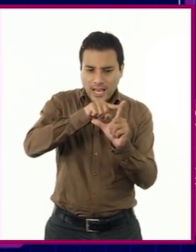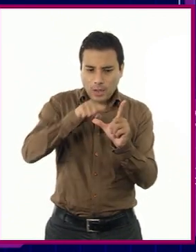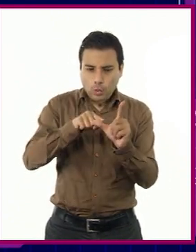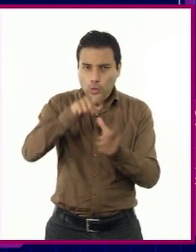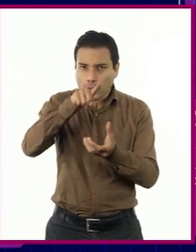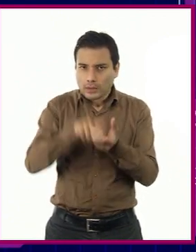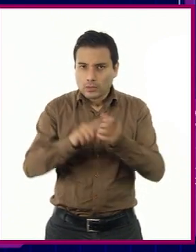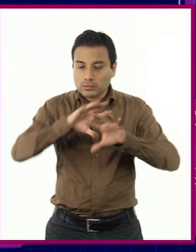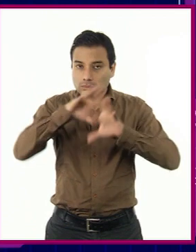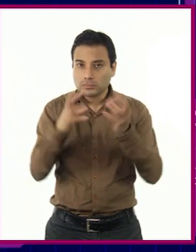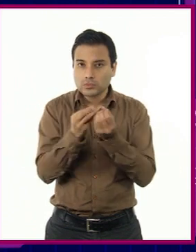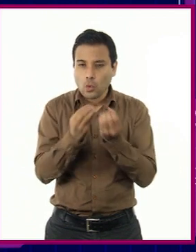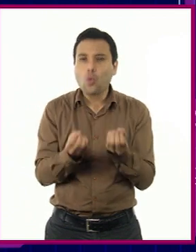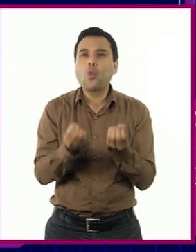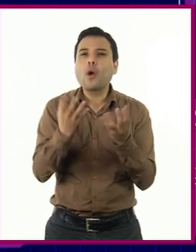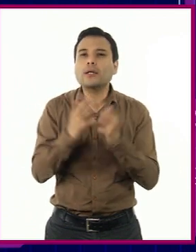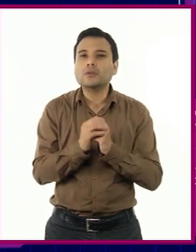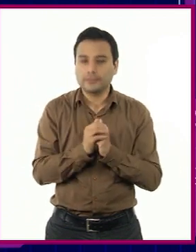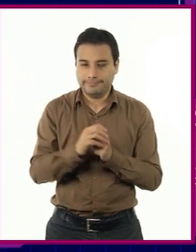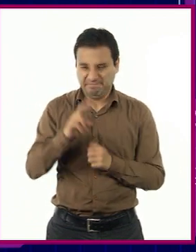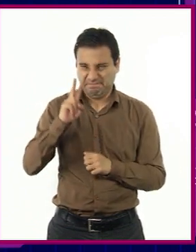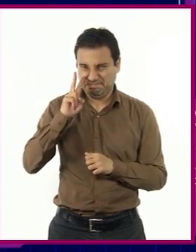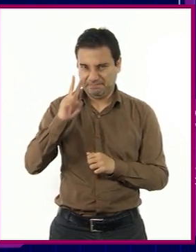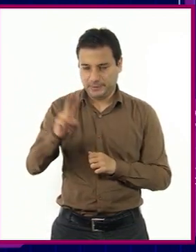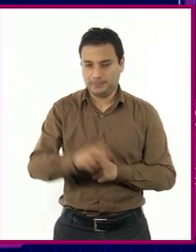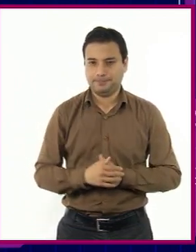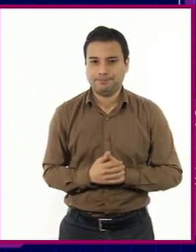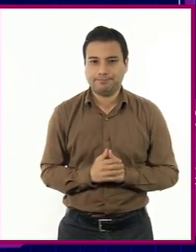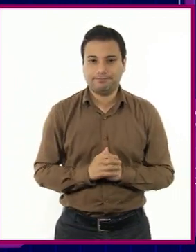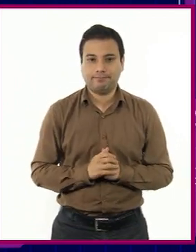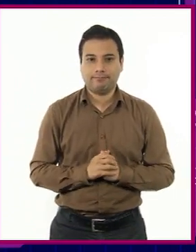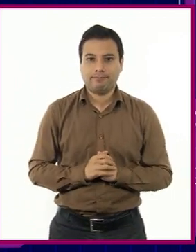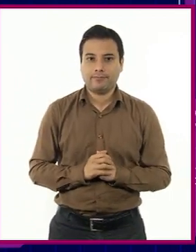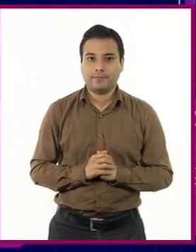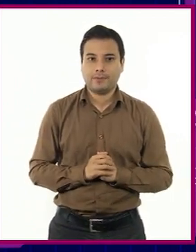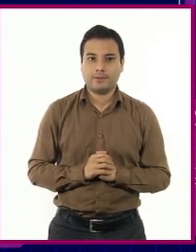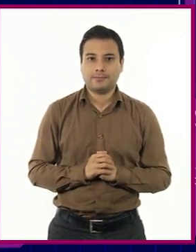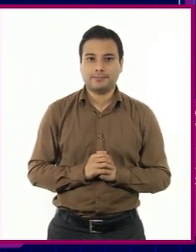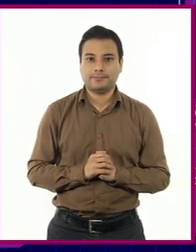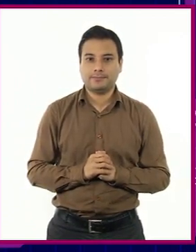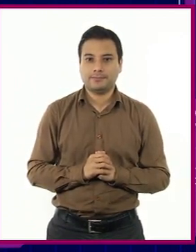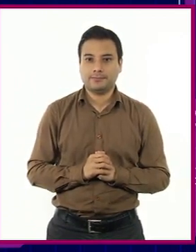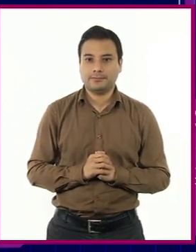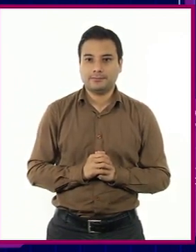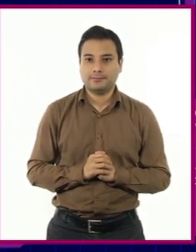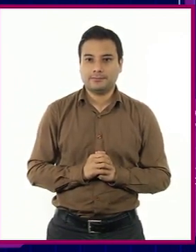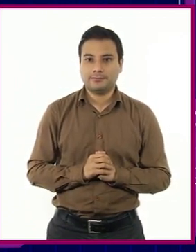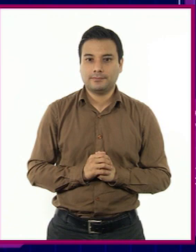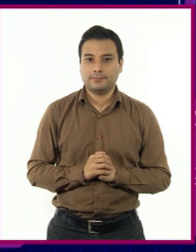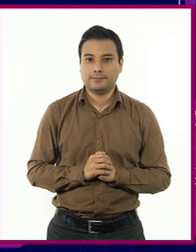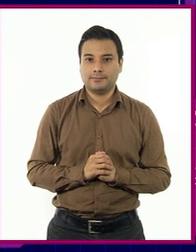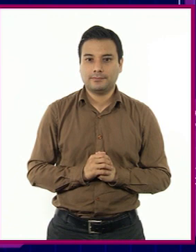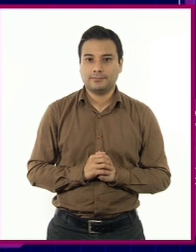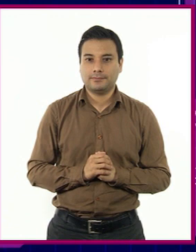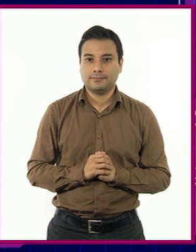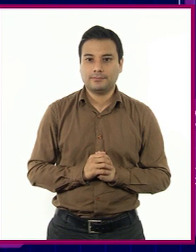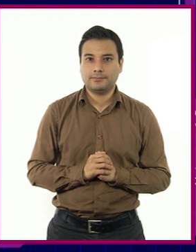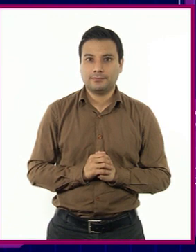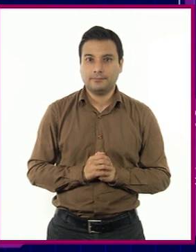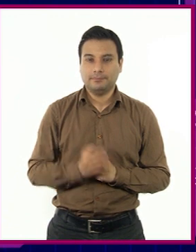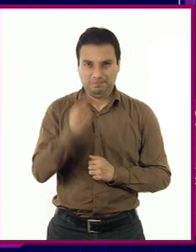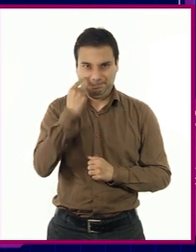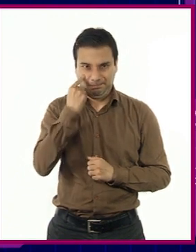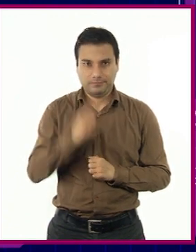interiores del paralelogramo. Se tiene el paralelogramo ABCD y en él